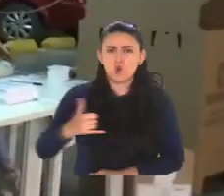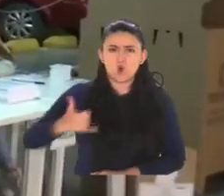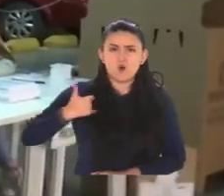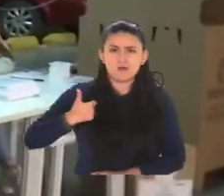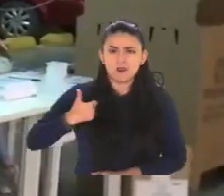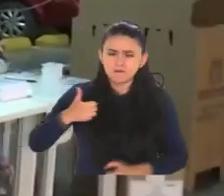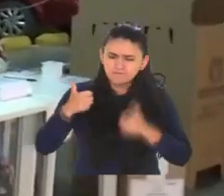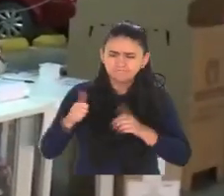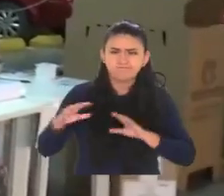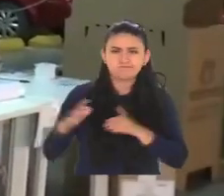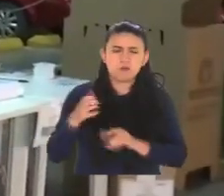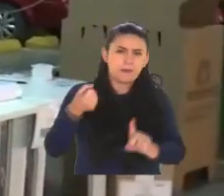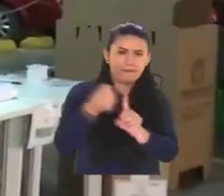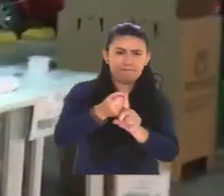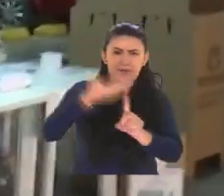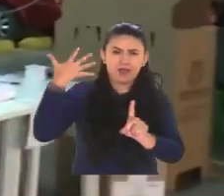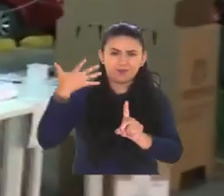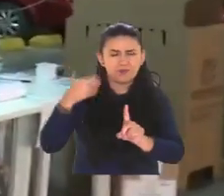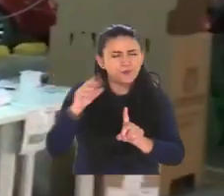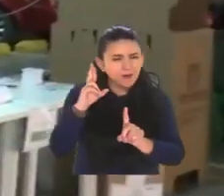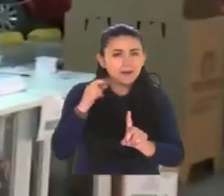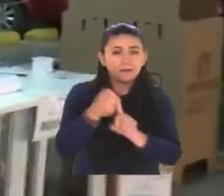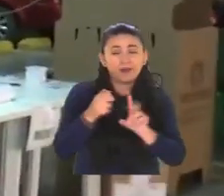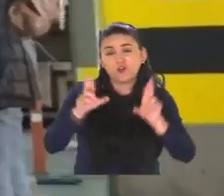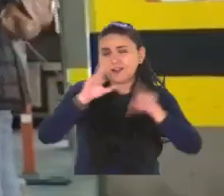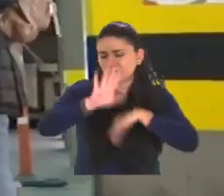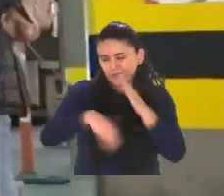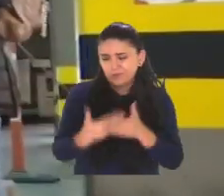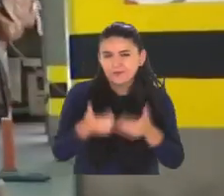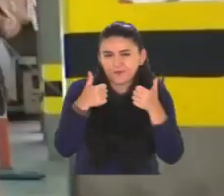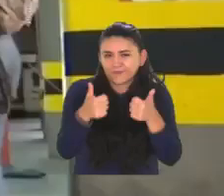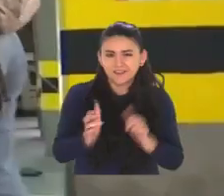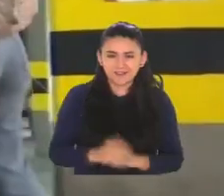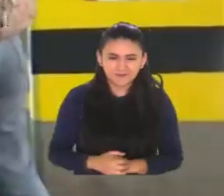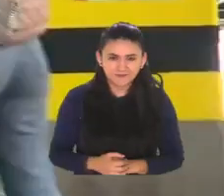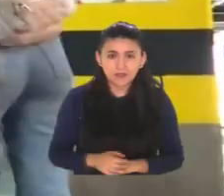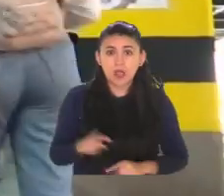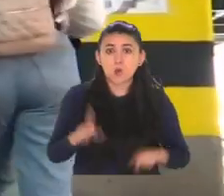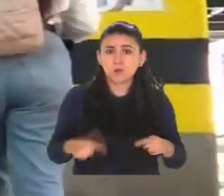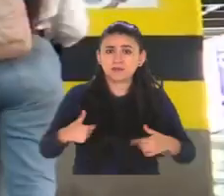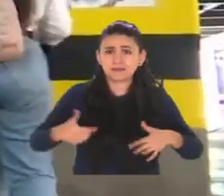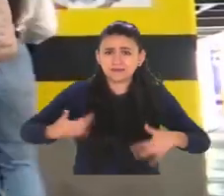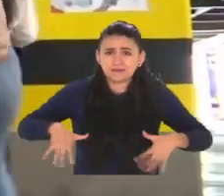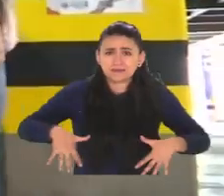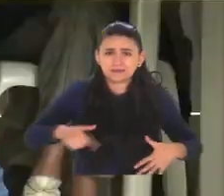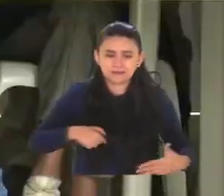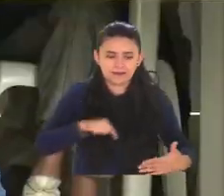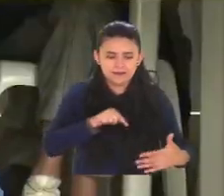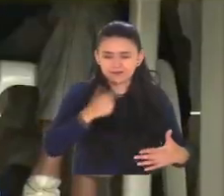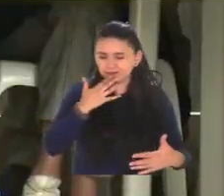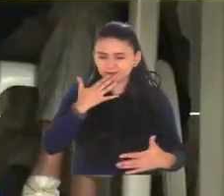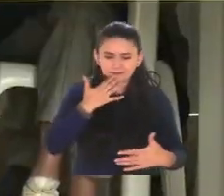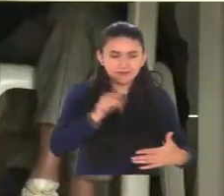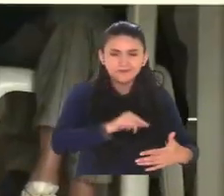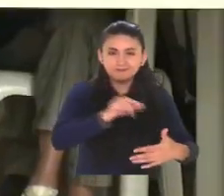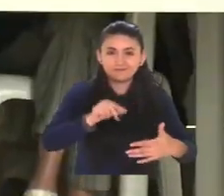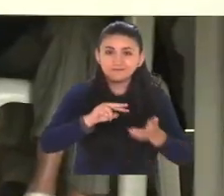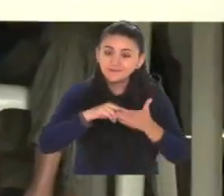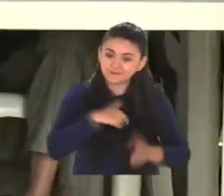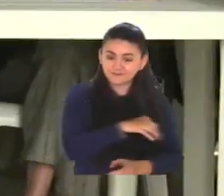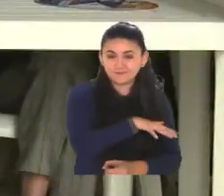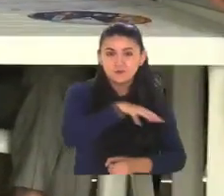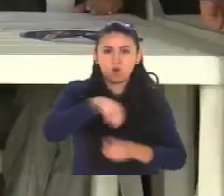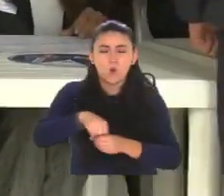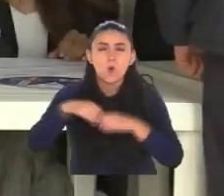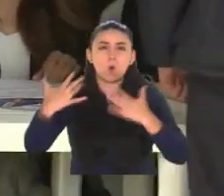impacto y pues ojalá todo salga bien hay quienes sintieron nervios y como no si ahora hacen parte de la historia de la vida